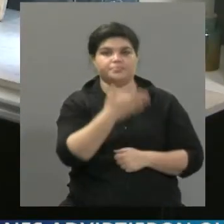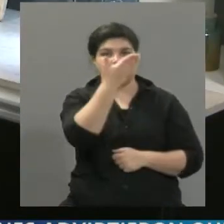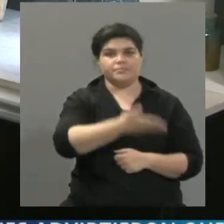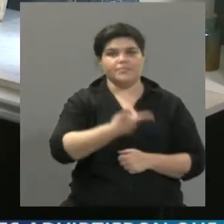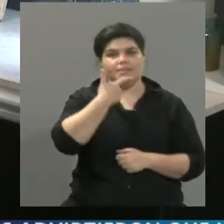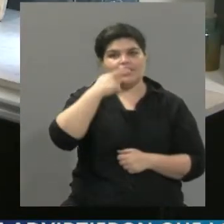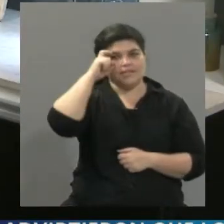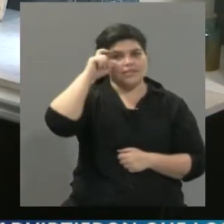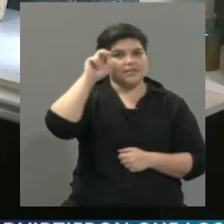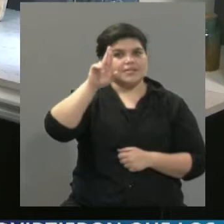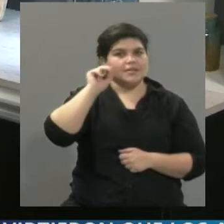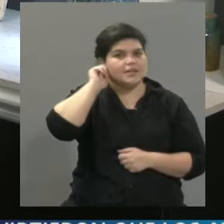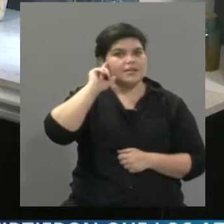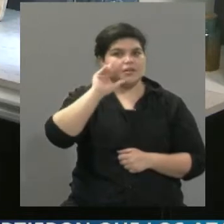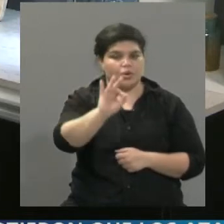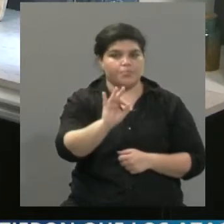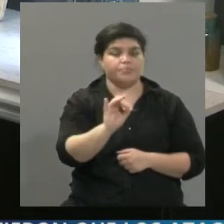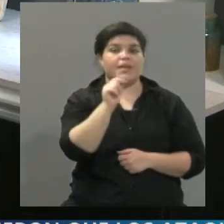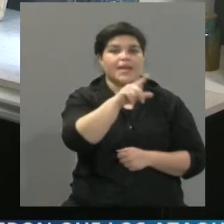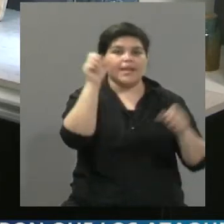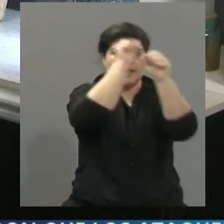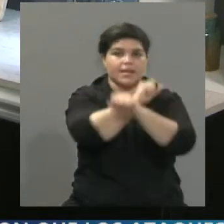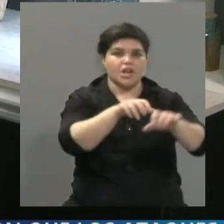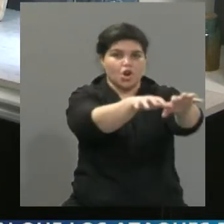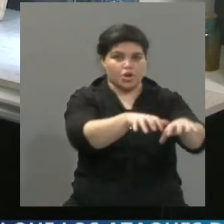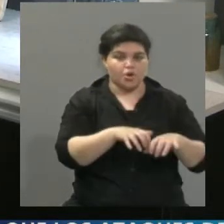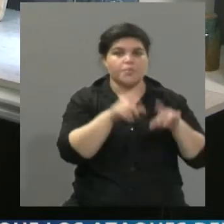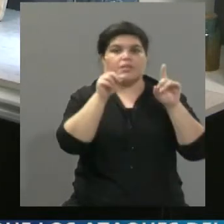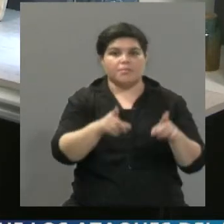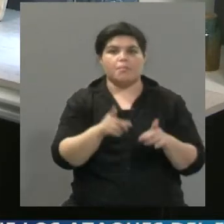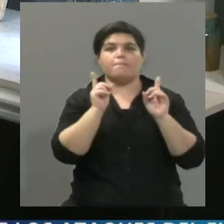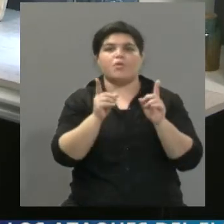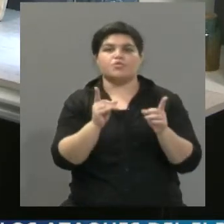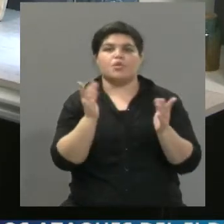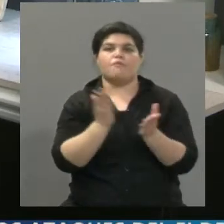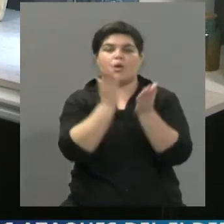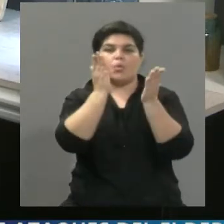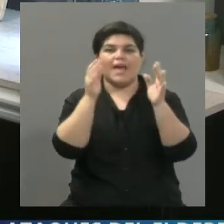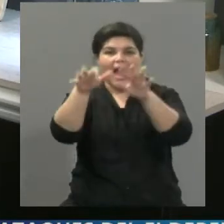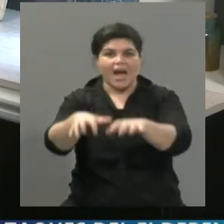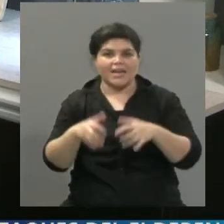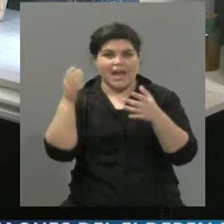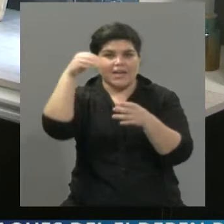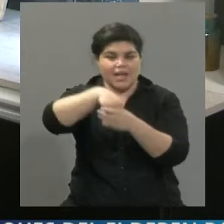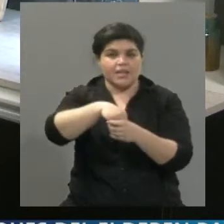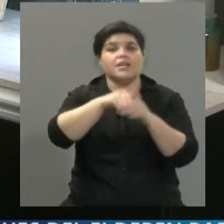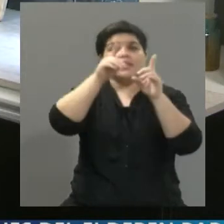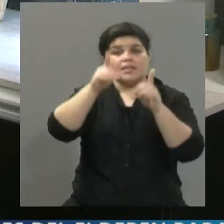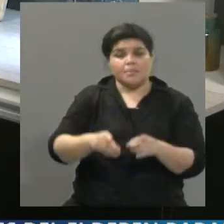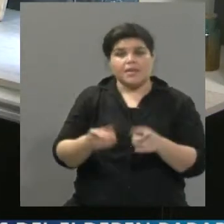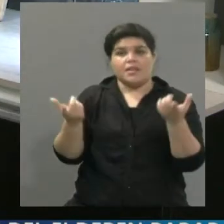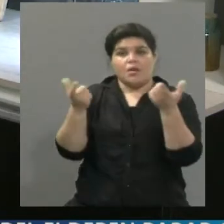ingeniero agrónomo, también docente de la Facultad de Ciencias Agrarias y presidente del Consejo Provincial de Defensa del Arbolado